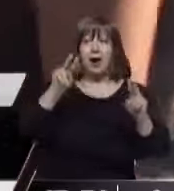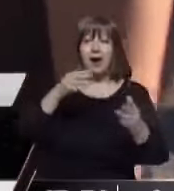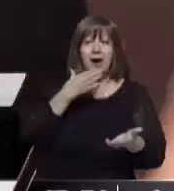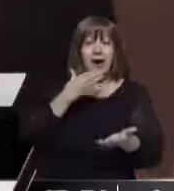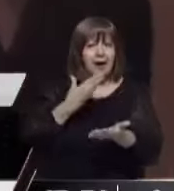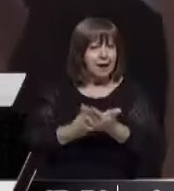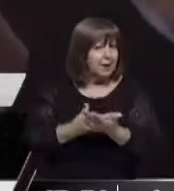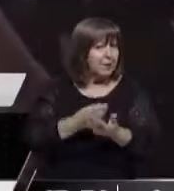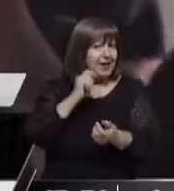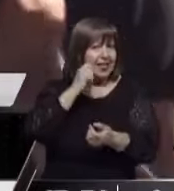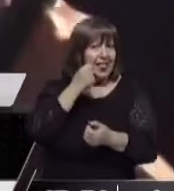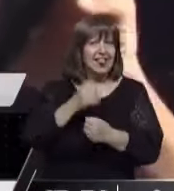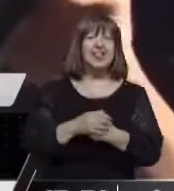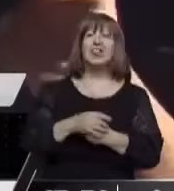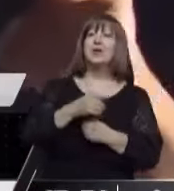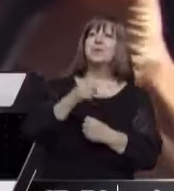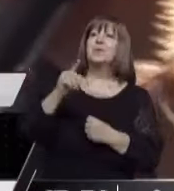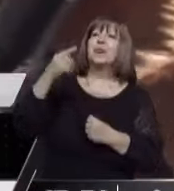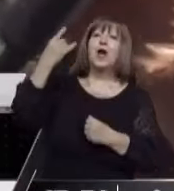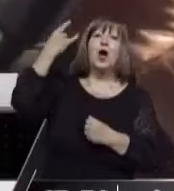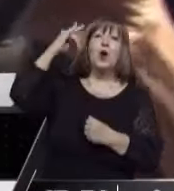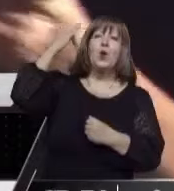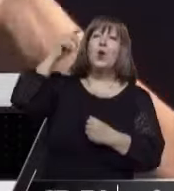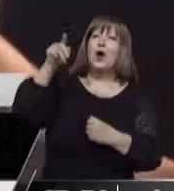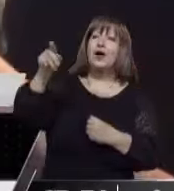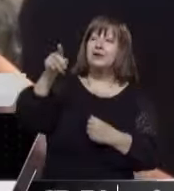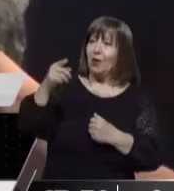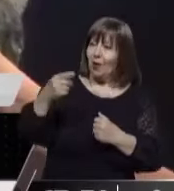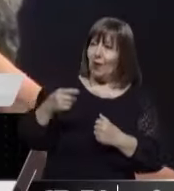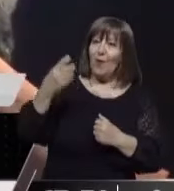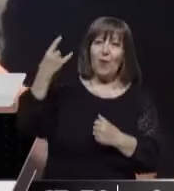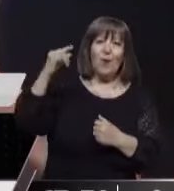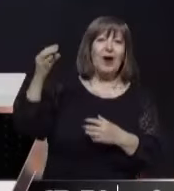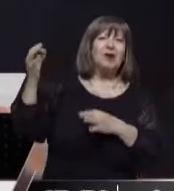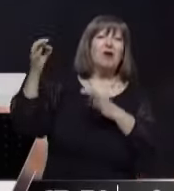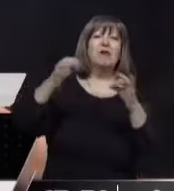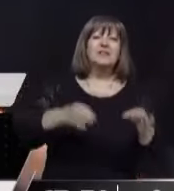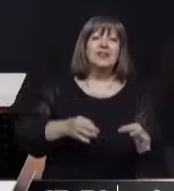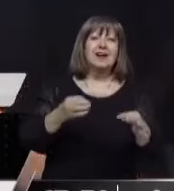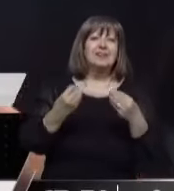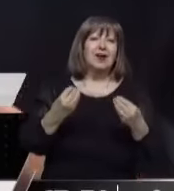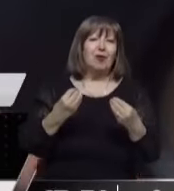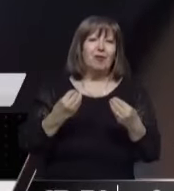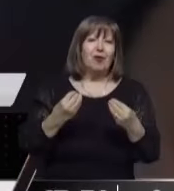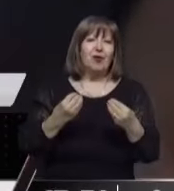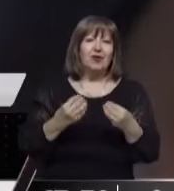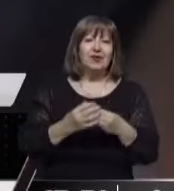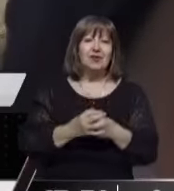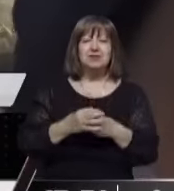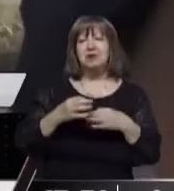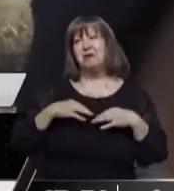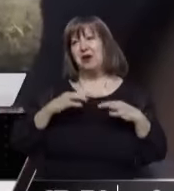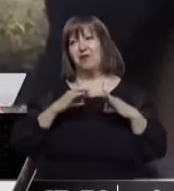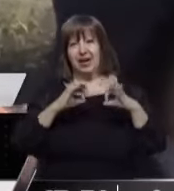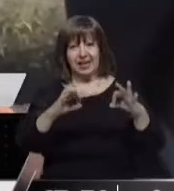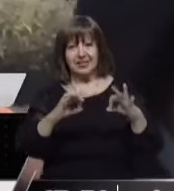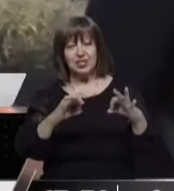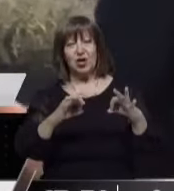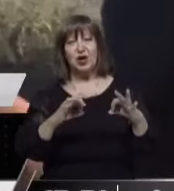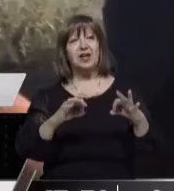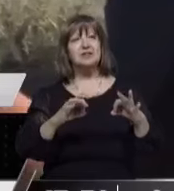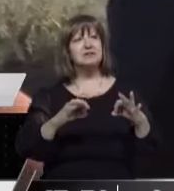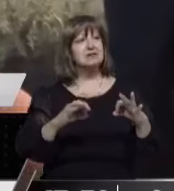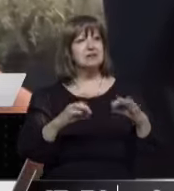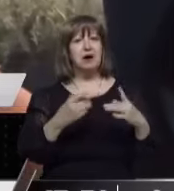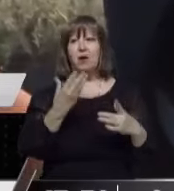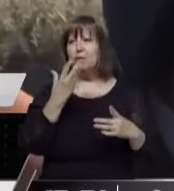Montevideo, Uruguay. Ah, también de Uruguay. ¿Cómo llegan acá a Mendoza, a este lugar? Bueno, porque estábamos de vacaciones y decidimos venir a un